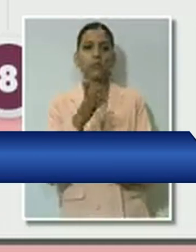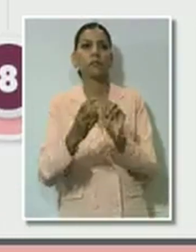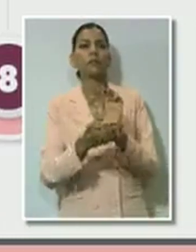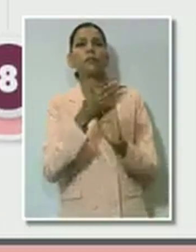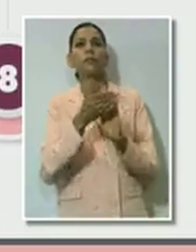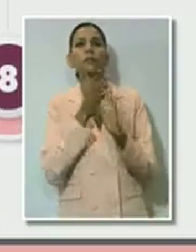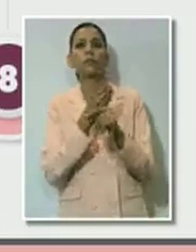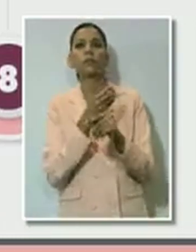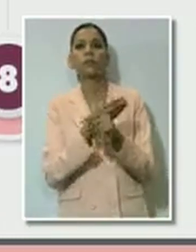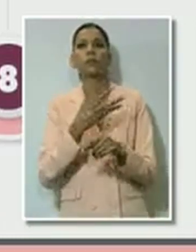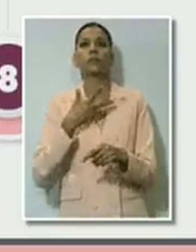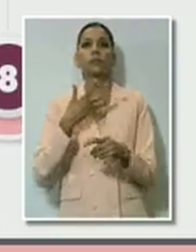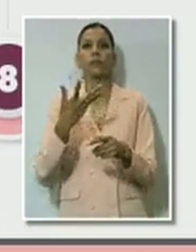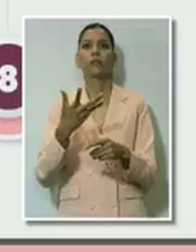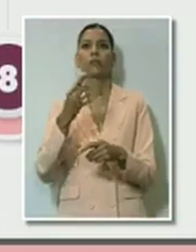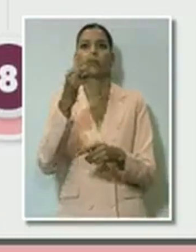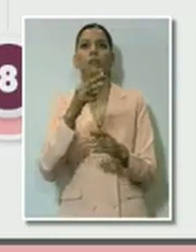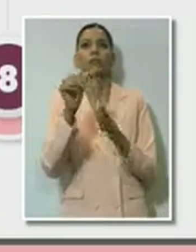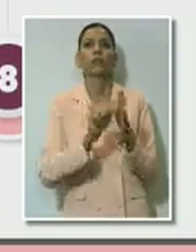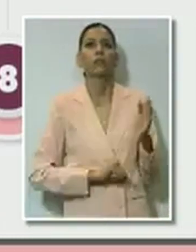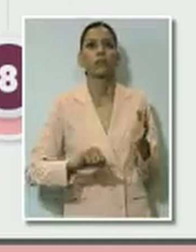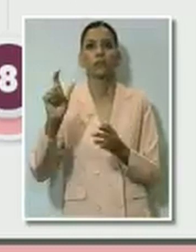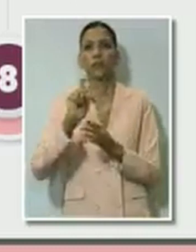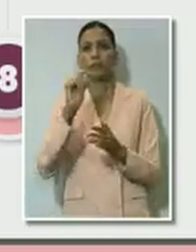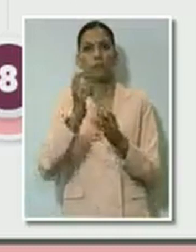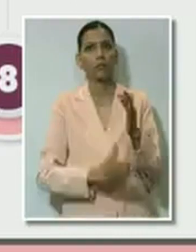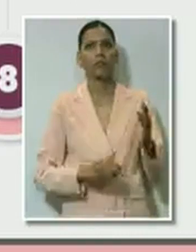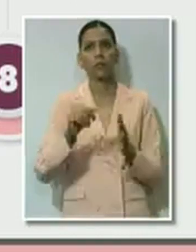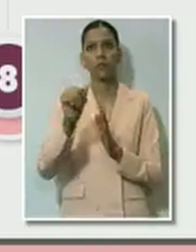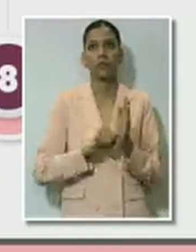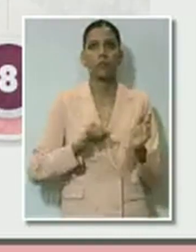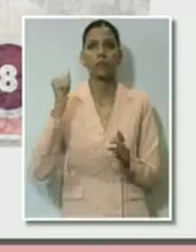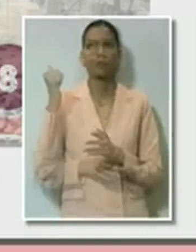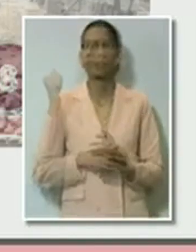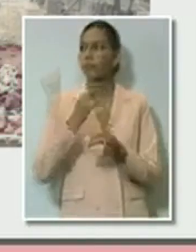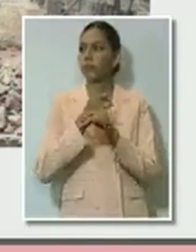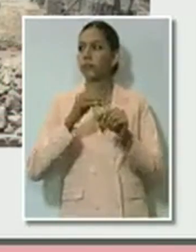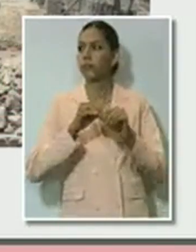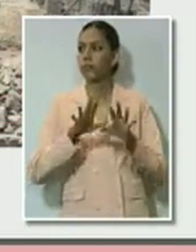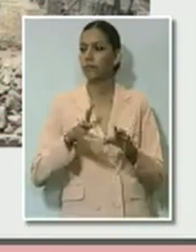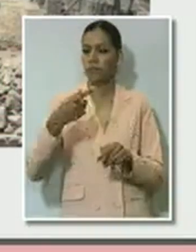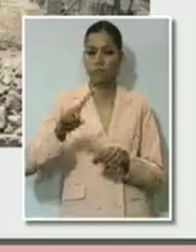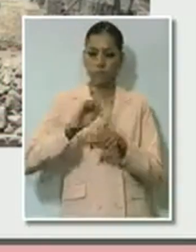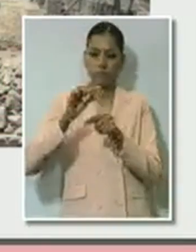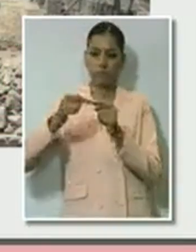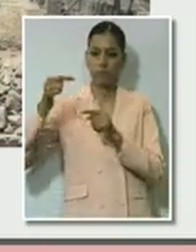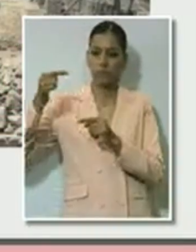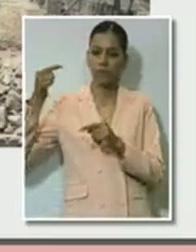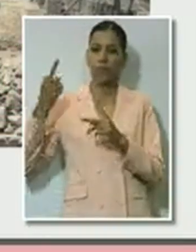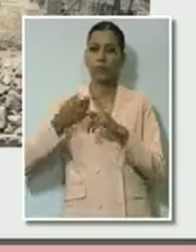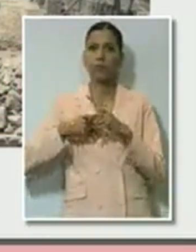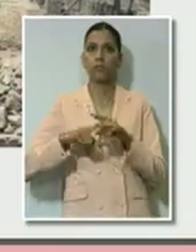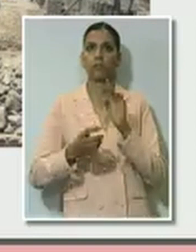Se tiene contemplado terminar en tres meses, es decir, a finales del mes de agosto. Del total de casas con pérdida total,